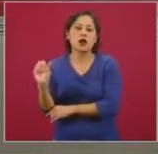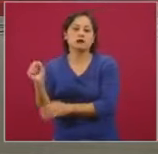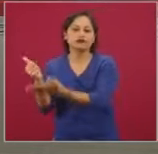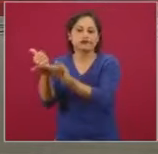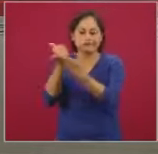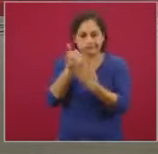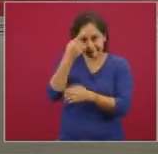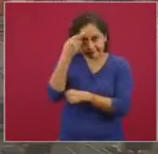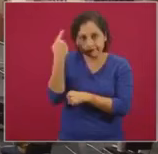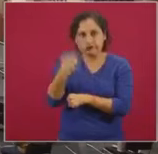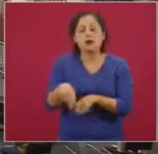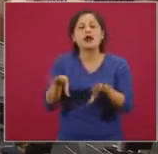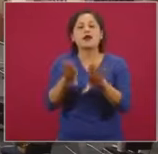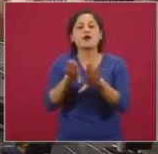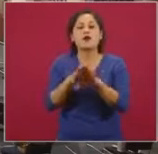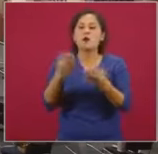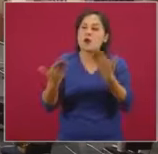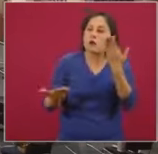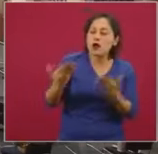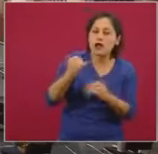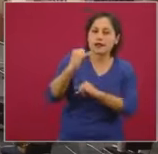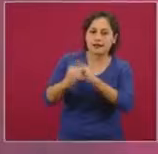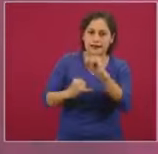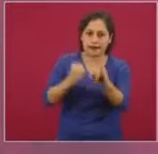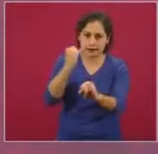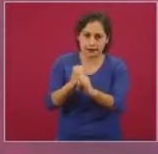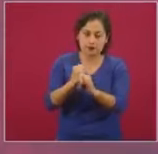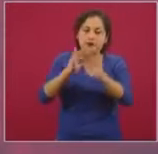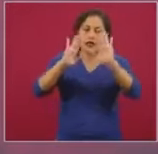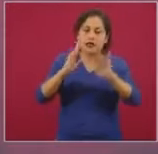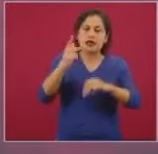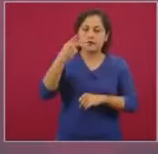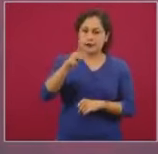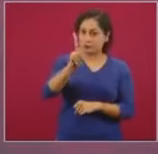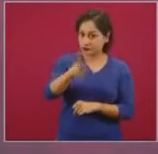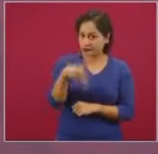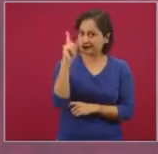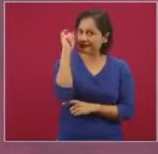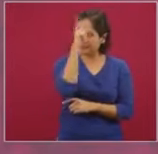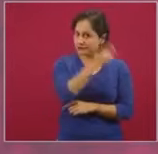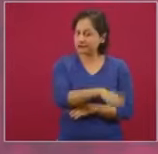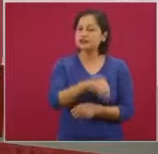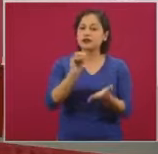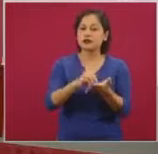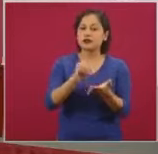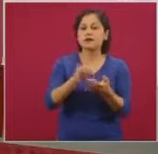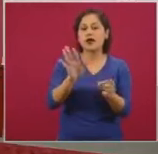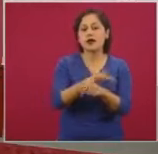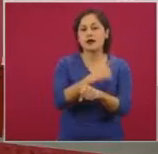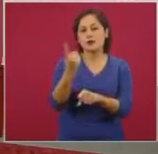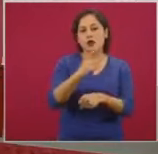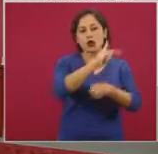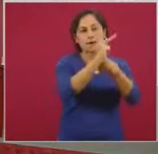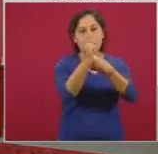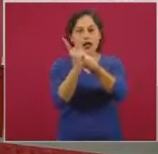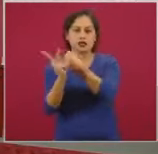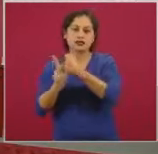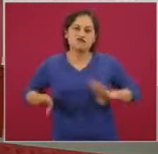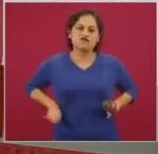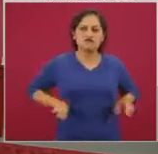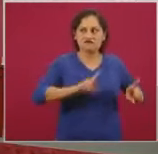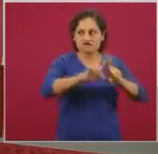estas estimaciones de comparación internacional, pero por lo pronto sigue siendo complejo por la gran heterogeneidad que se ve en cada uno de los países.